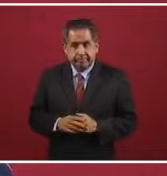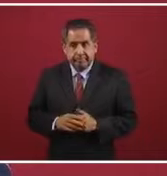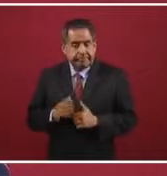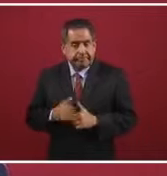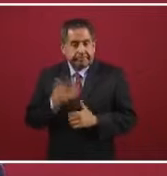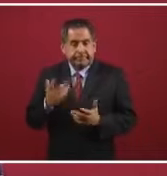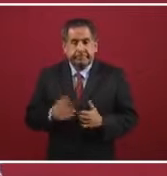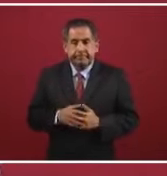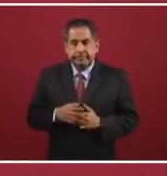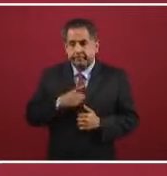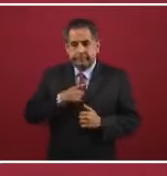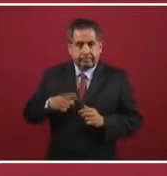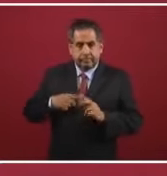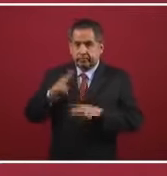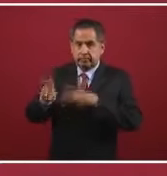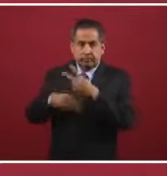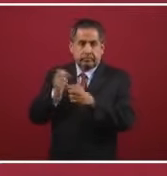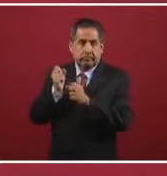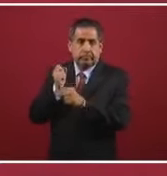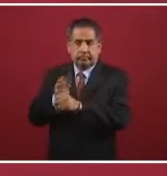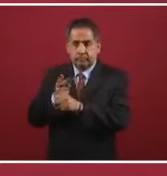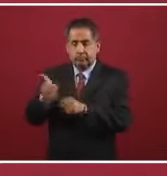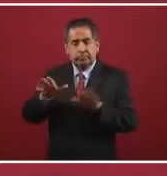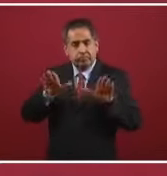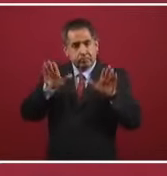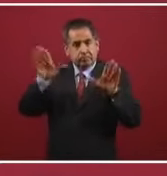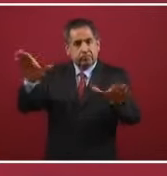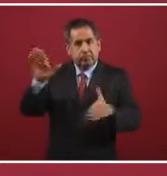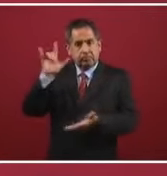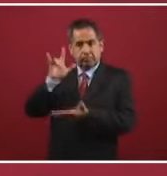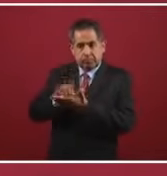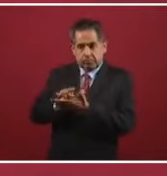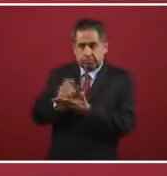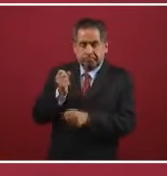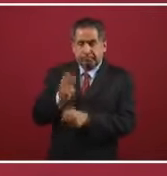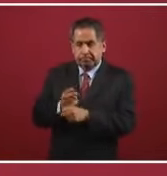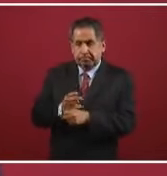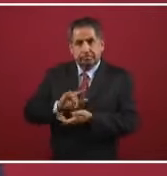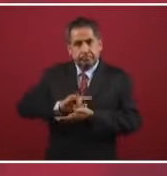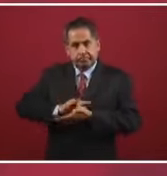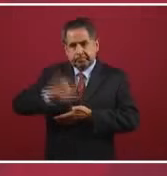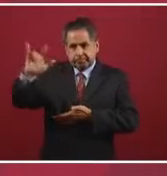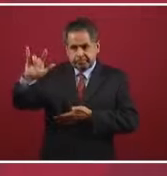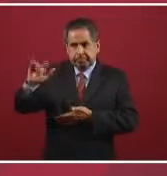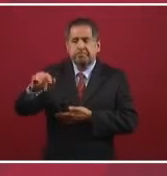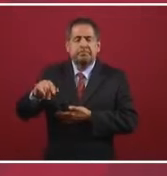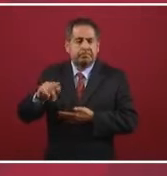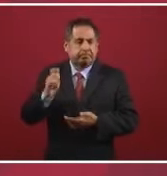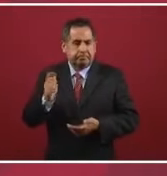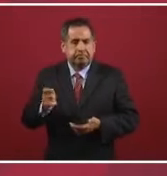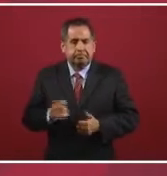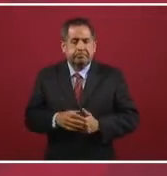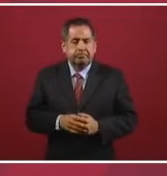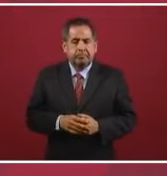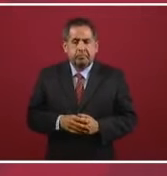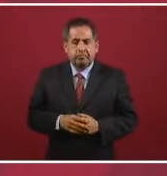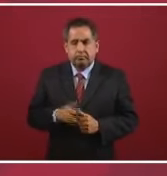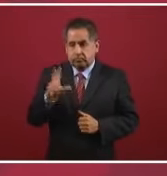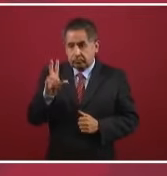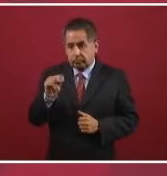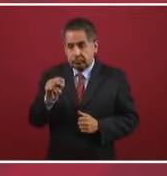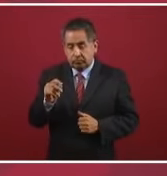porque tengo que llegar a tiempo al aeropuerto a tomar el avión. No